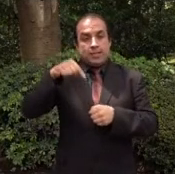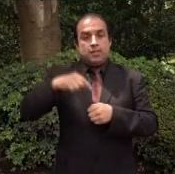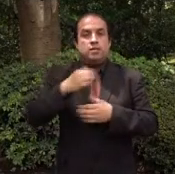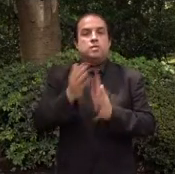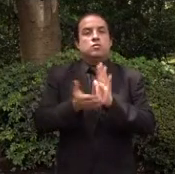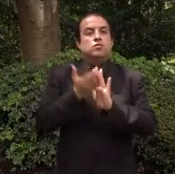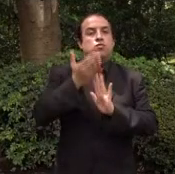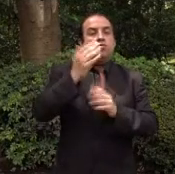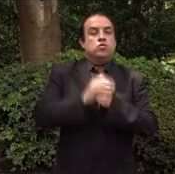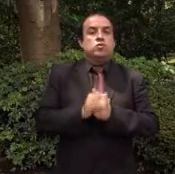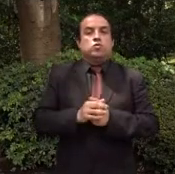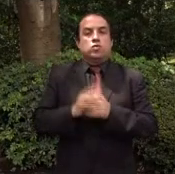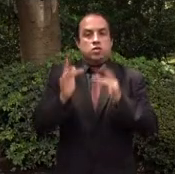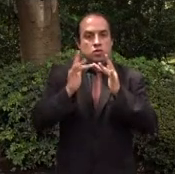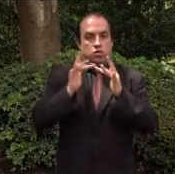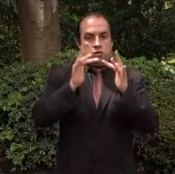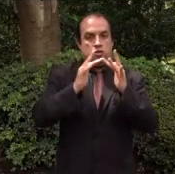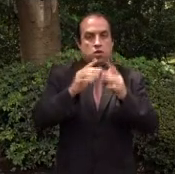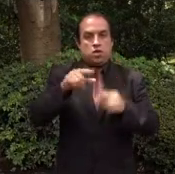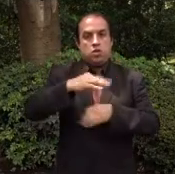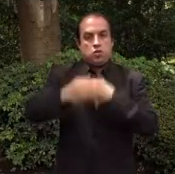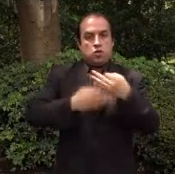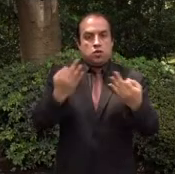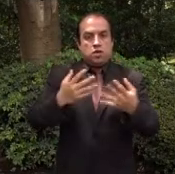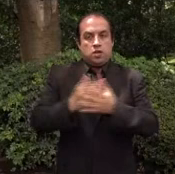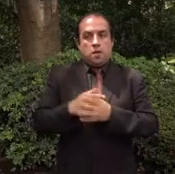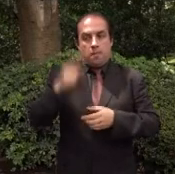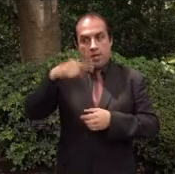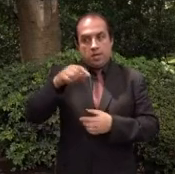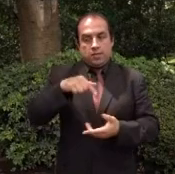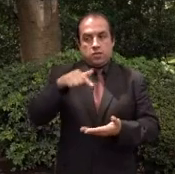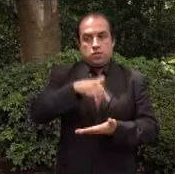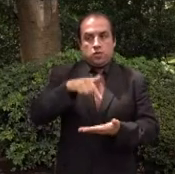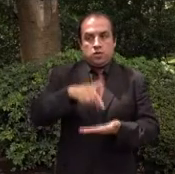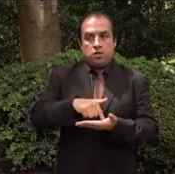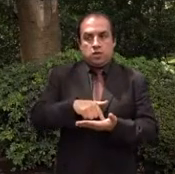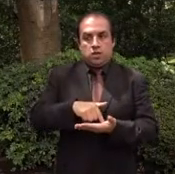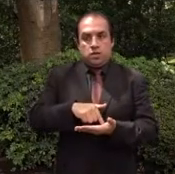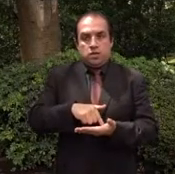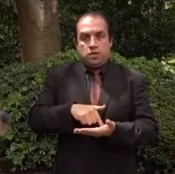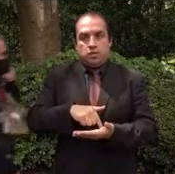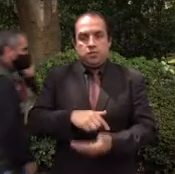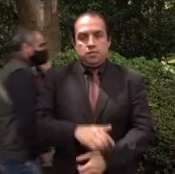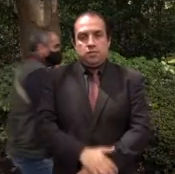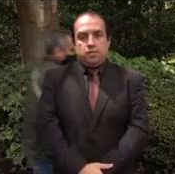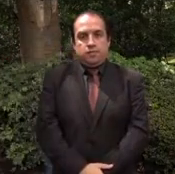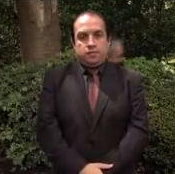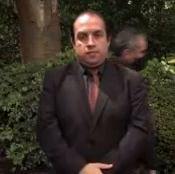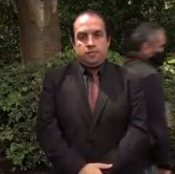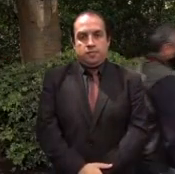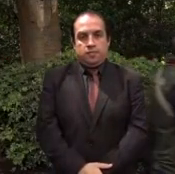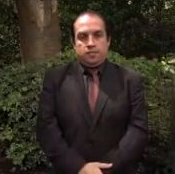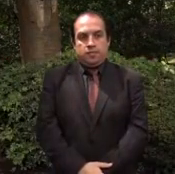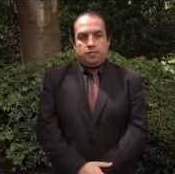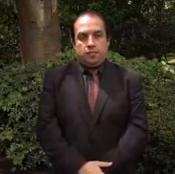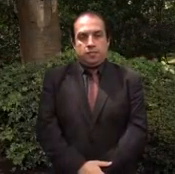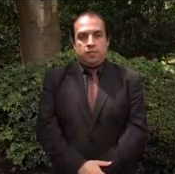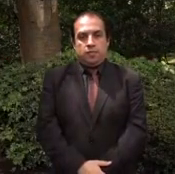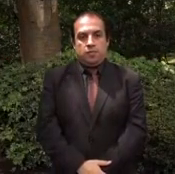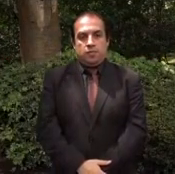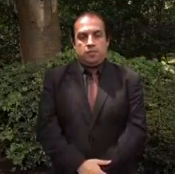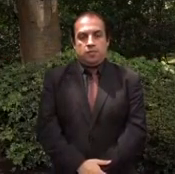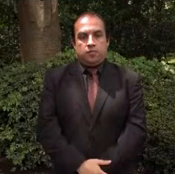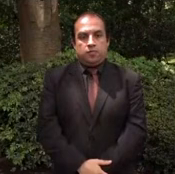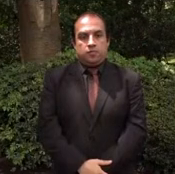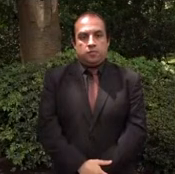todo lo que ya se narró en esta presentación, para parte de la restauración ambiental. Es un terreno que se tiene